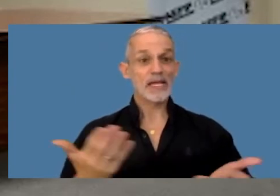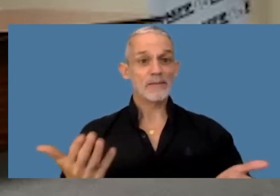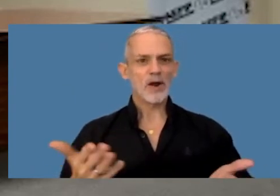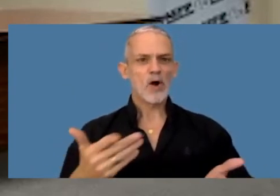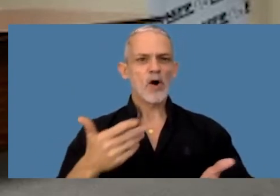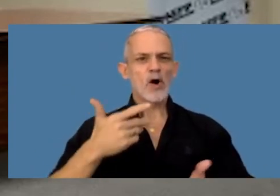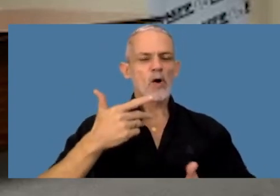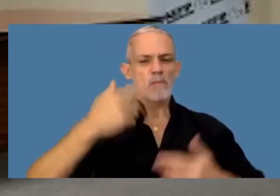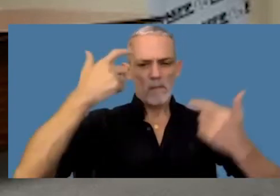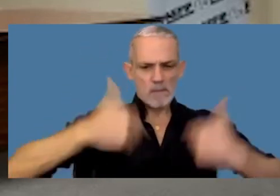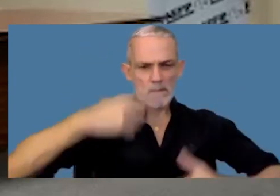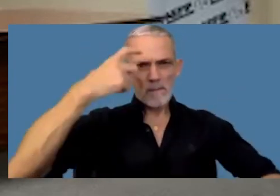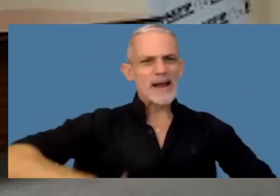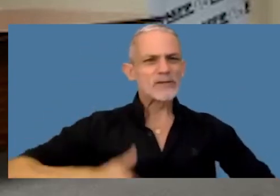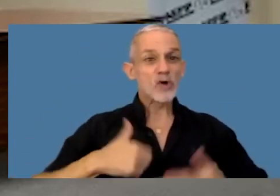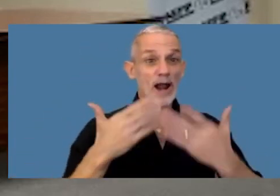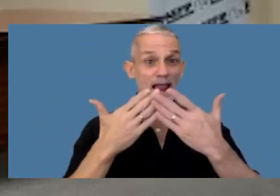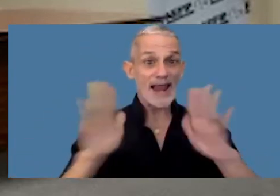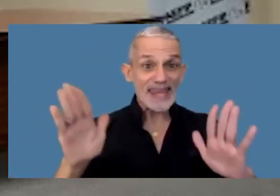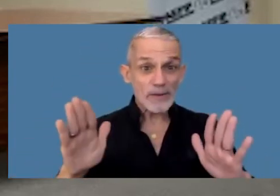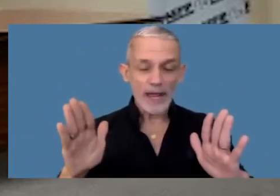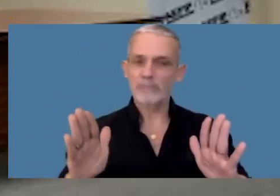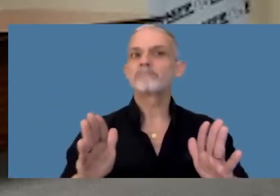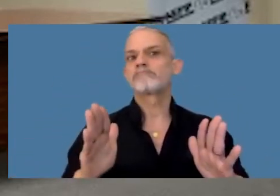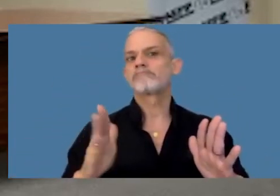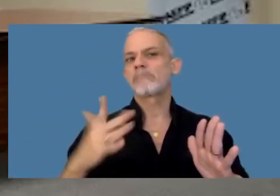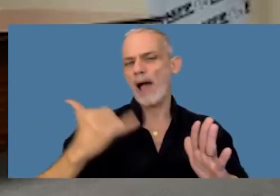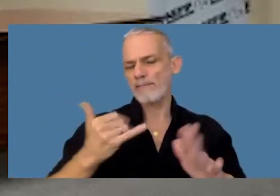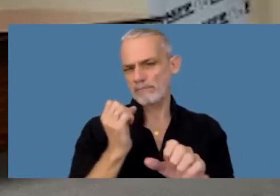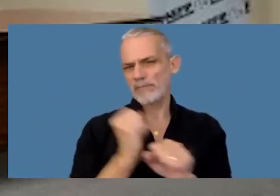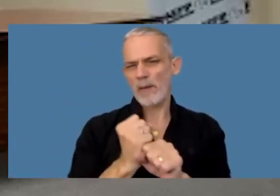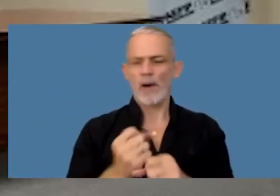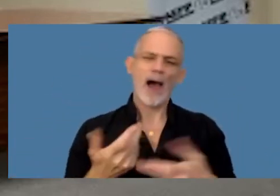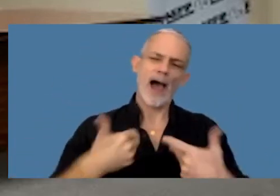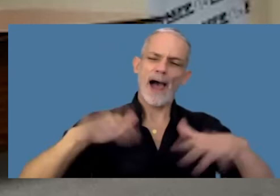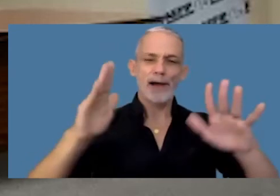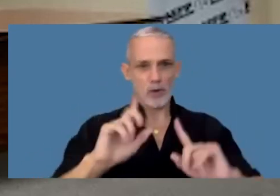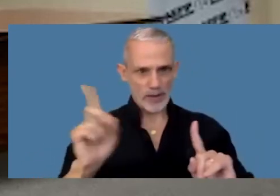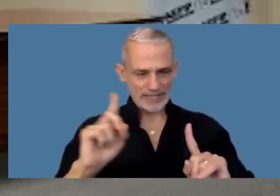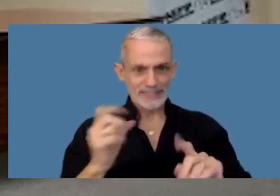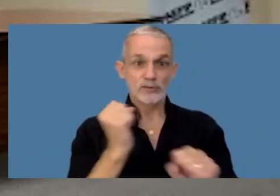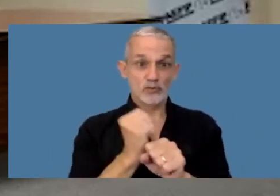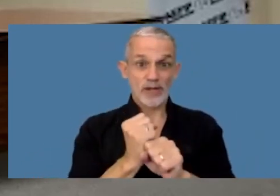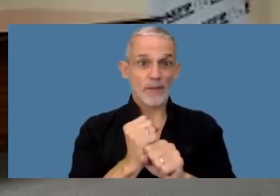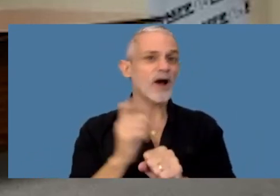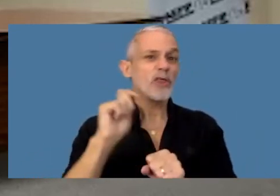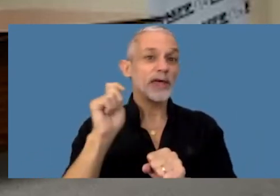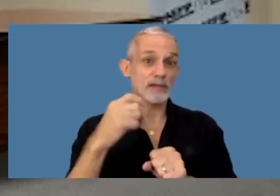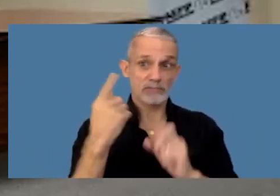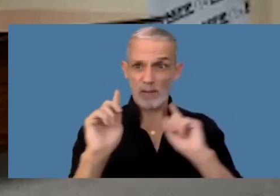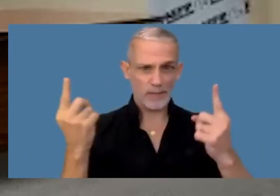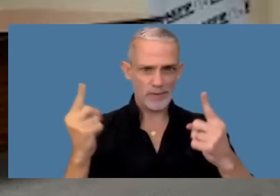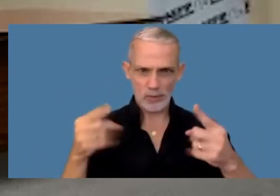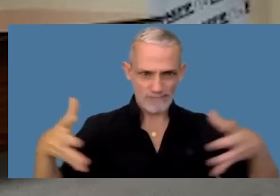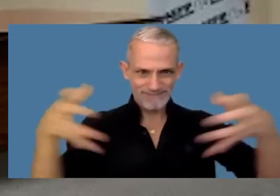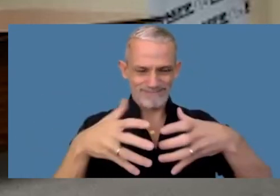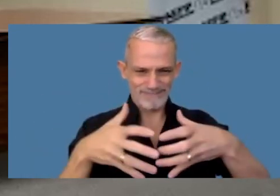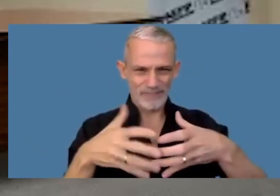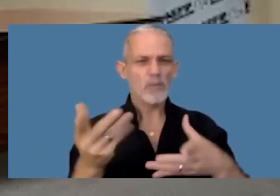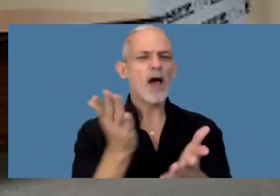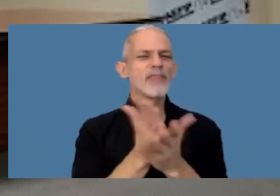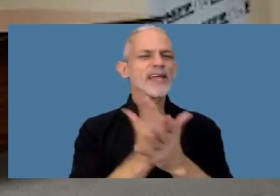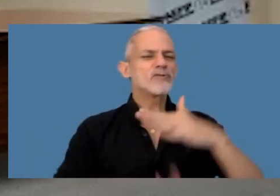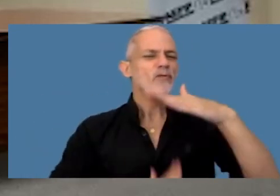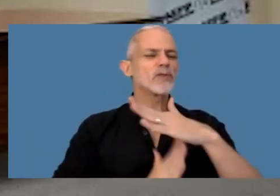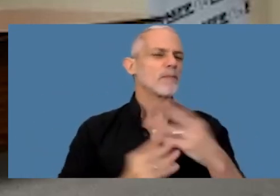persona digna, obviamente, requiere de un trabajo, y un trabajo colectivo. Cuando hablamos de derechos